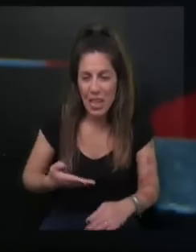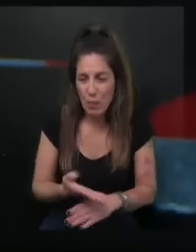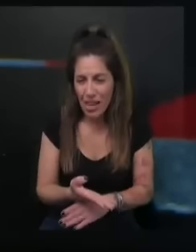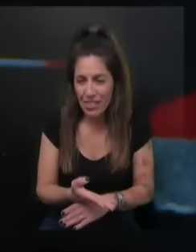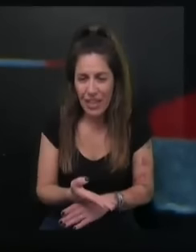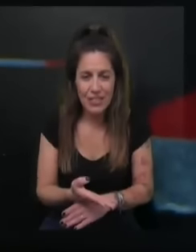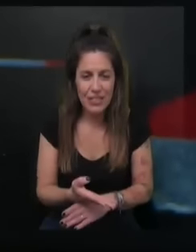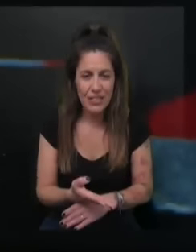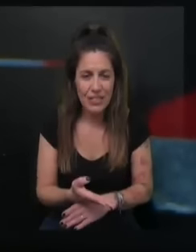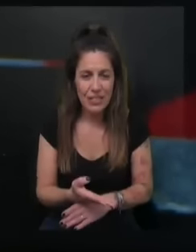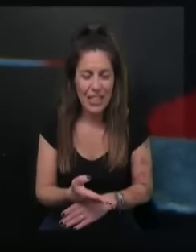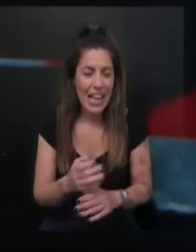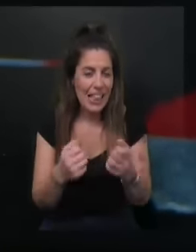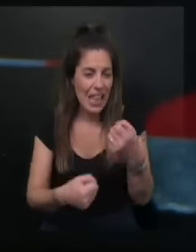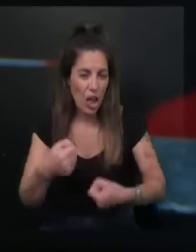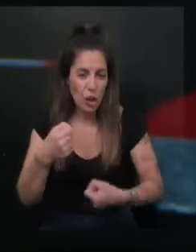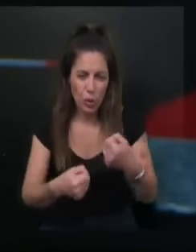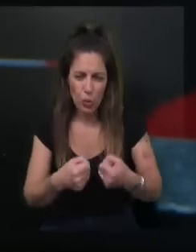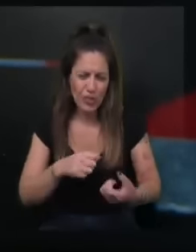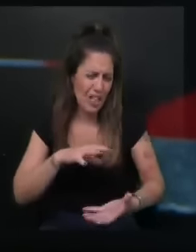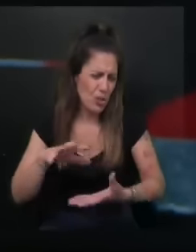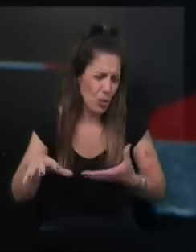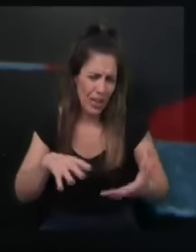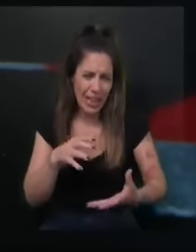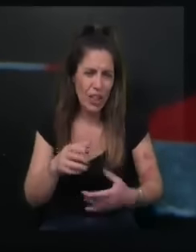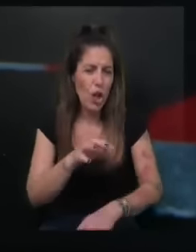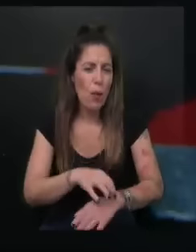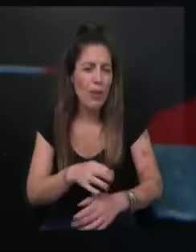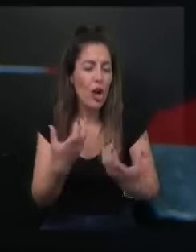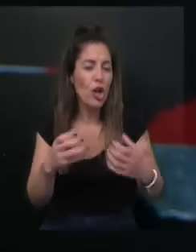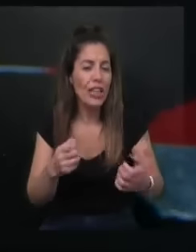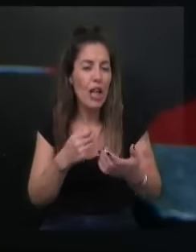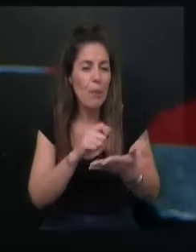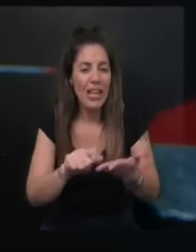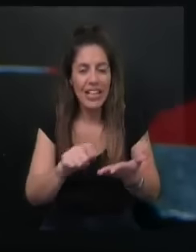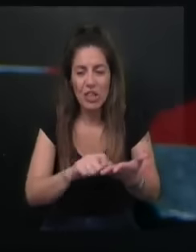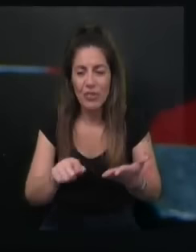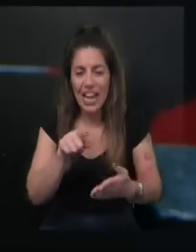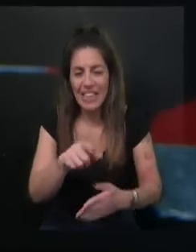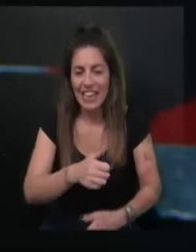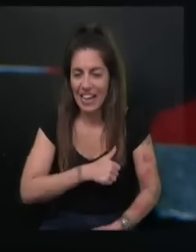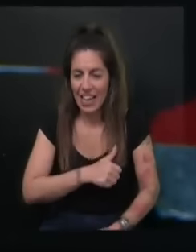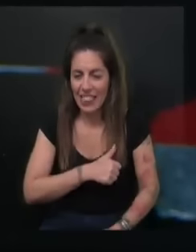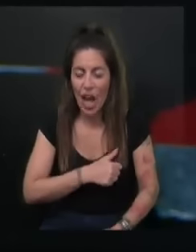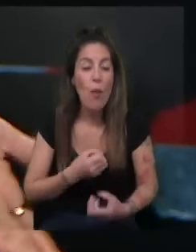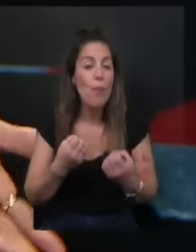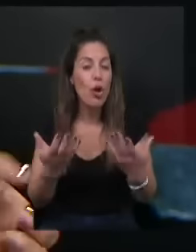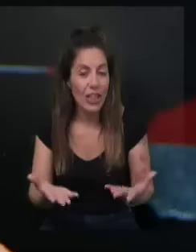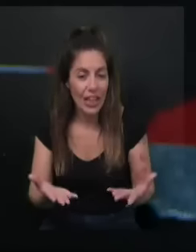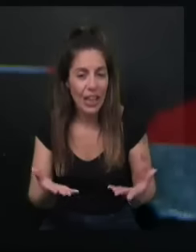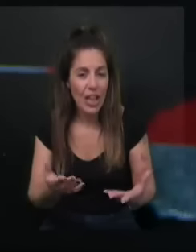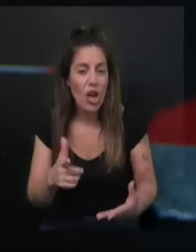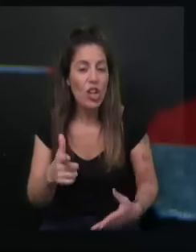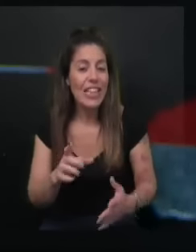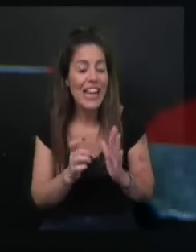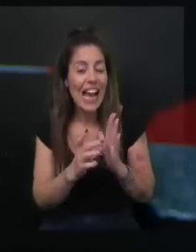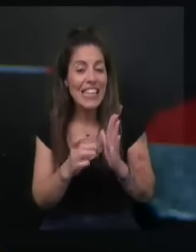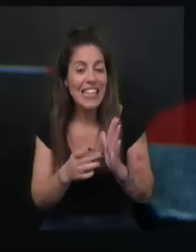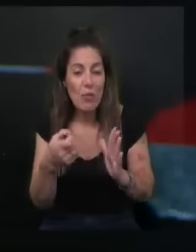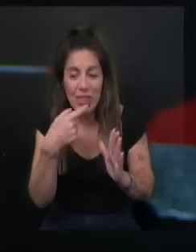y la industria es los médicos no quieren prescribir más en Canadá por qué porque no tiene calidad el